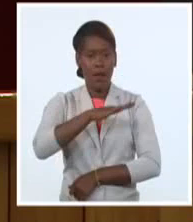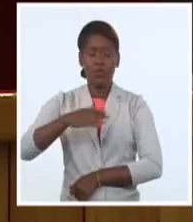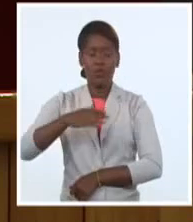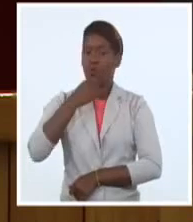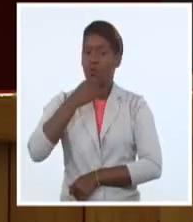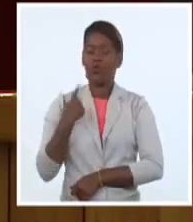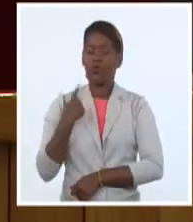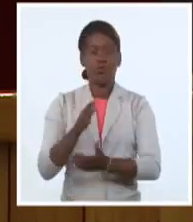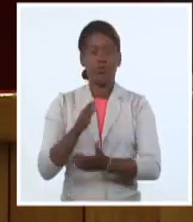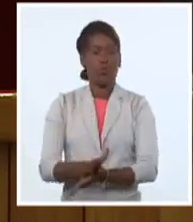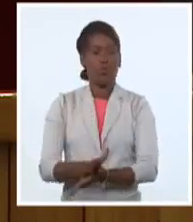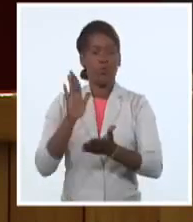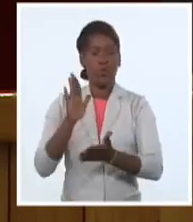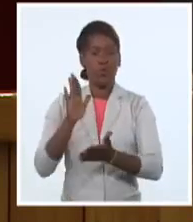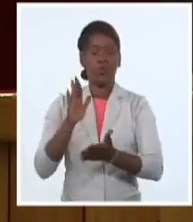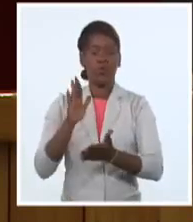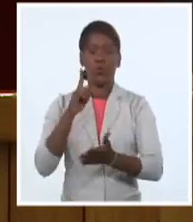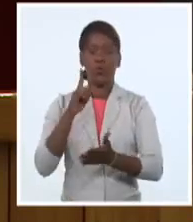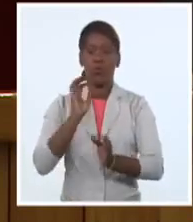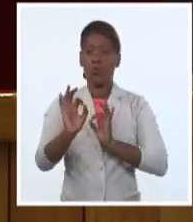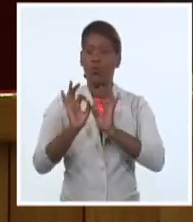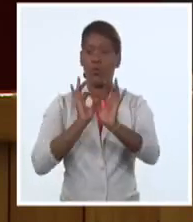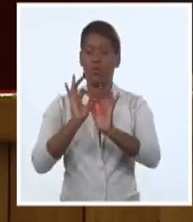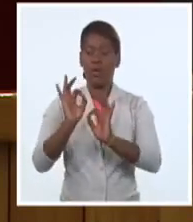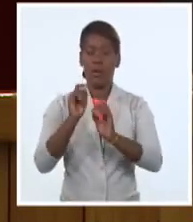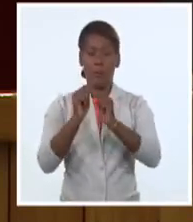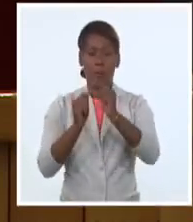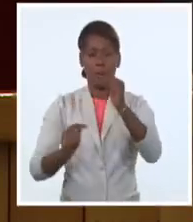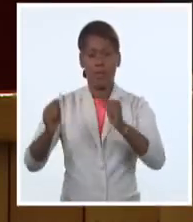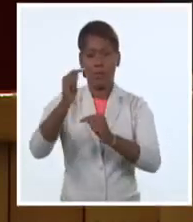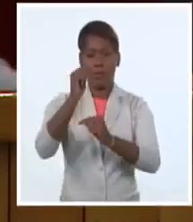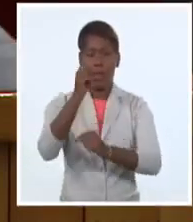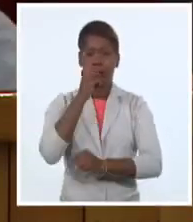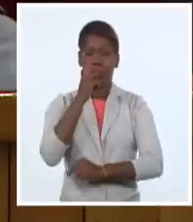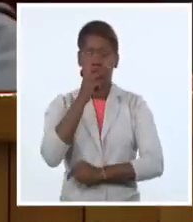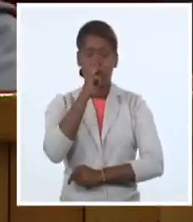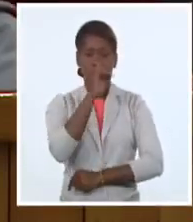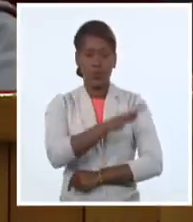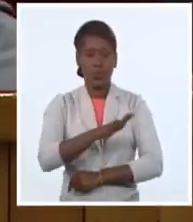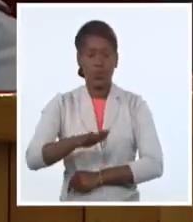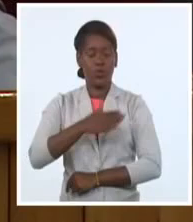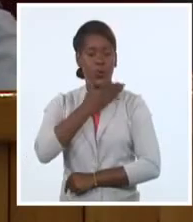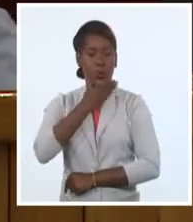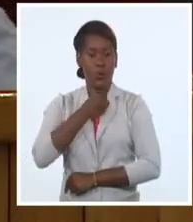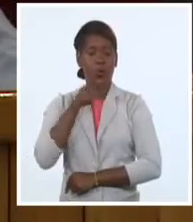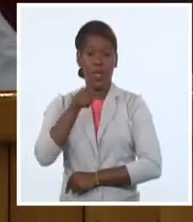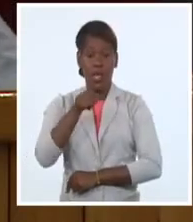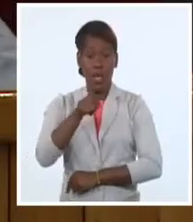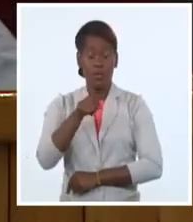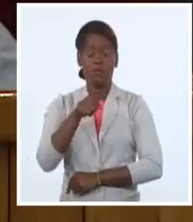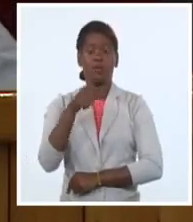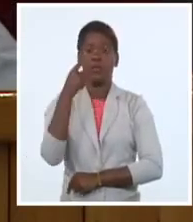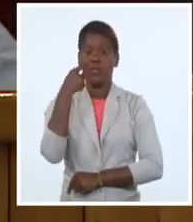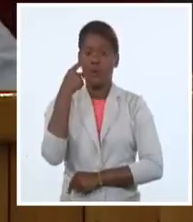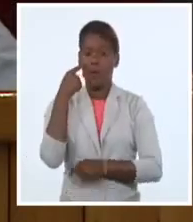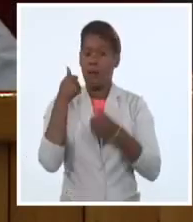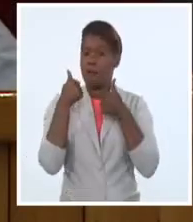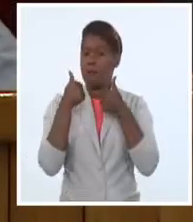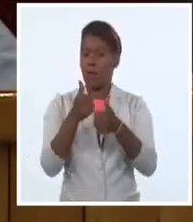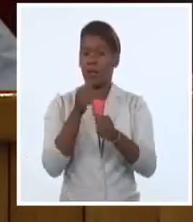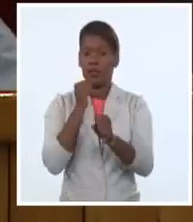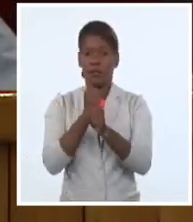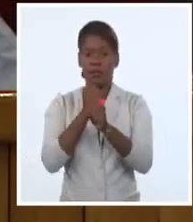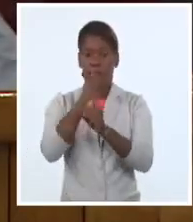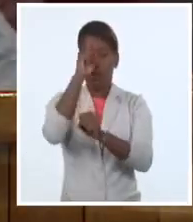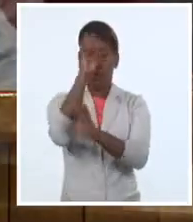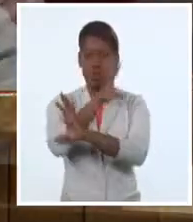la protección integral de los derechos de la infancia y la adolescencia en Cuba. Esa acción, no por cotidiana, deja